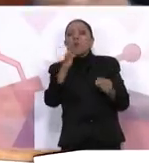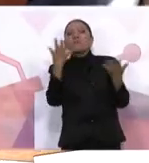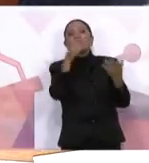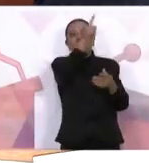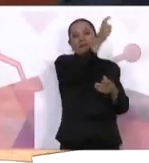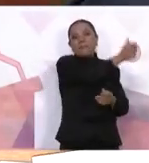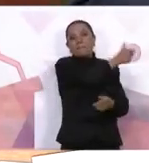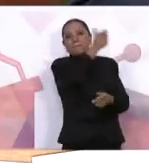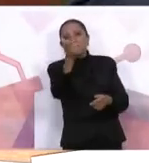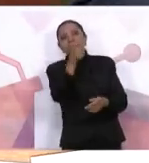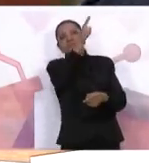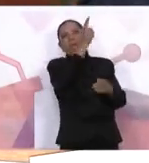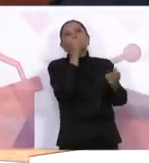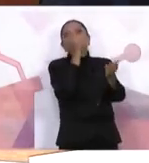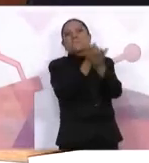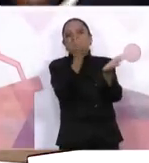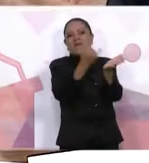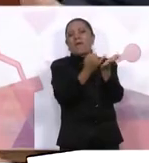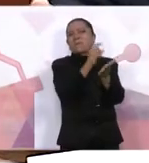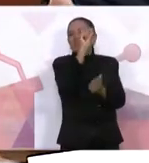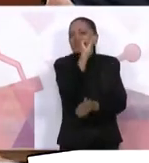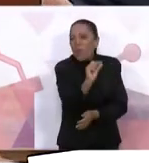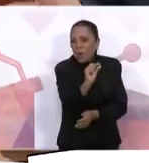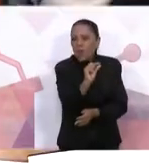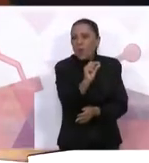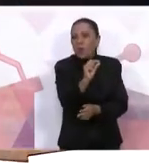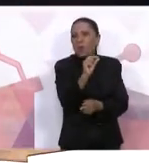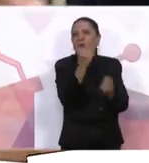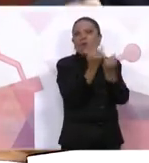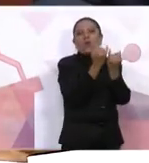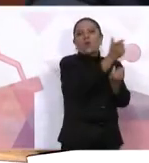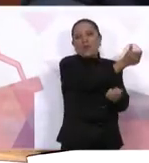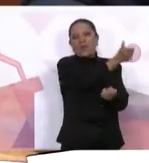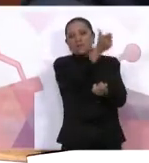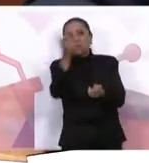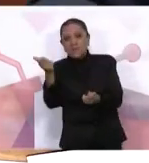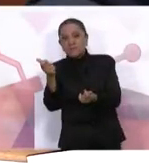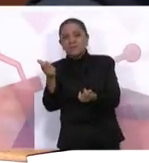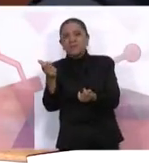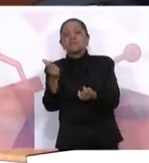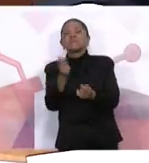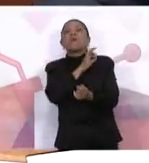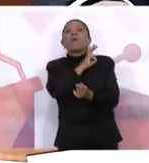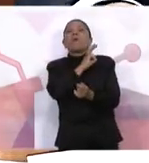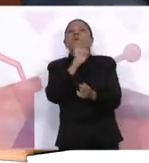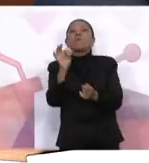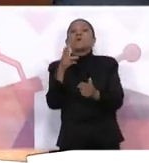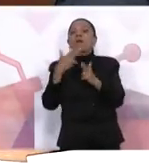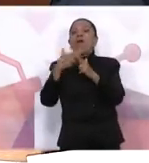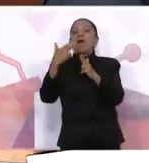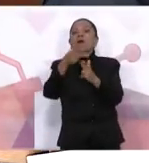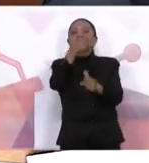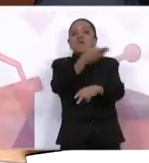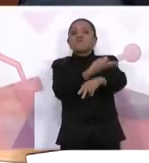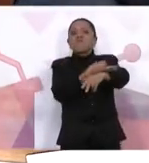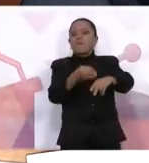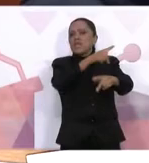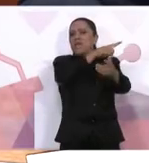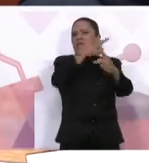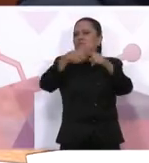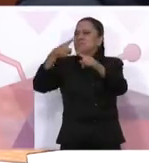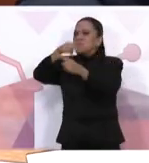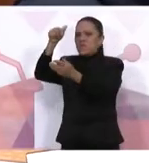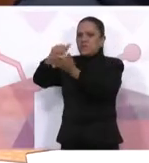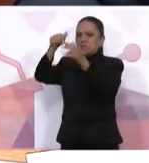y transferencias que puedan llegar de las remesas hasta sus familiares en diferentes lugares aquí del estado